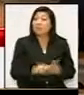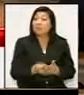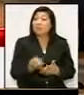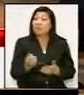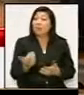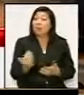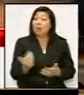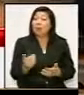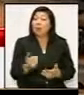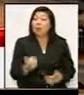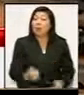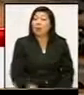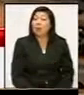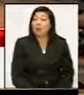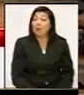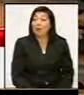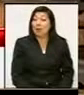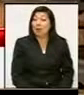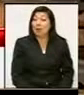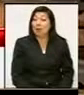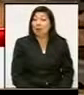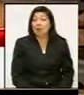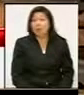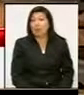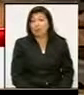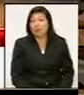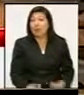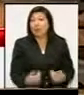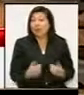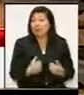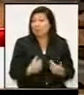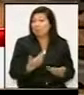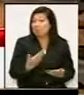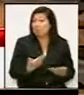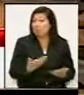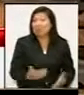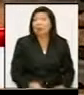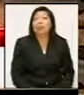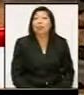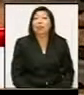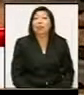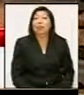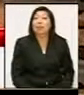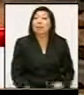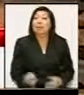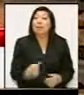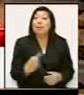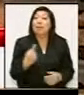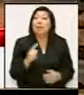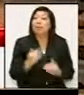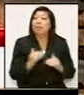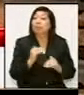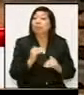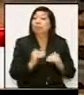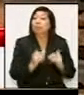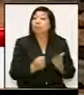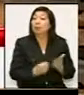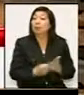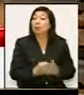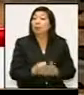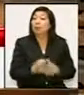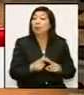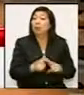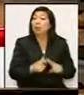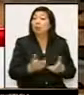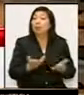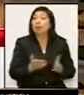cobra a otros operadores, ¿no? Entonces, hay que tener en cuenta que de repente hay alguna intervención para la estandarización de los precios, en lugar de a